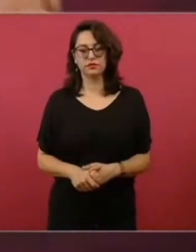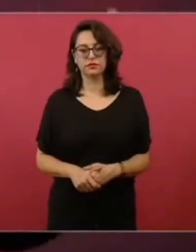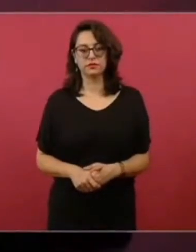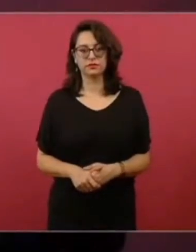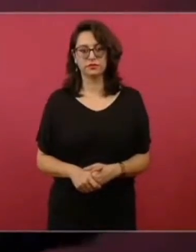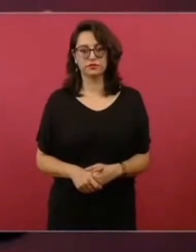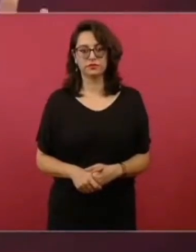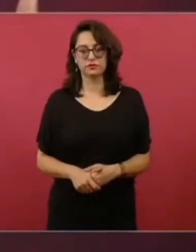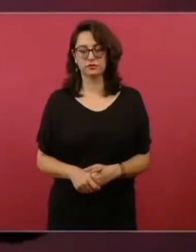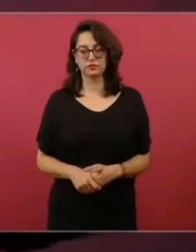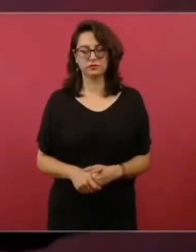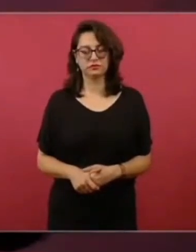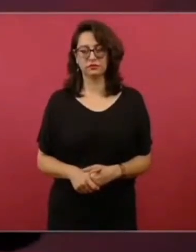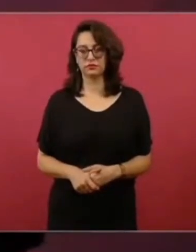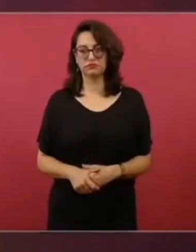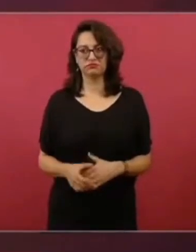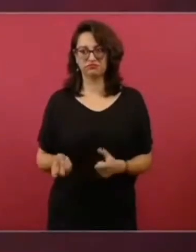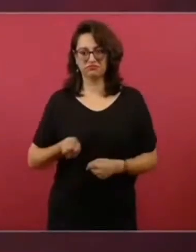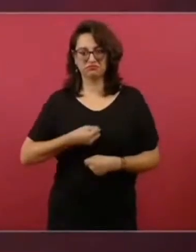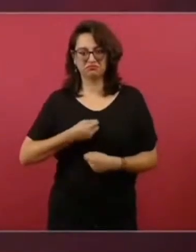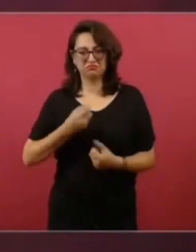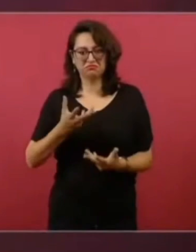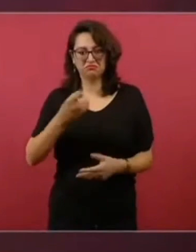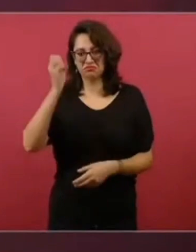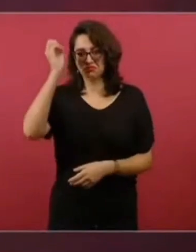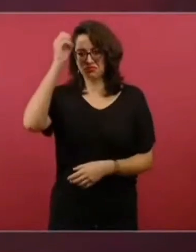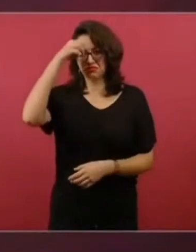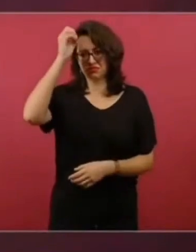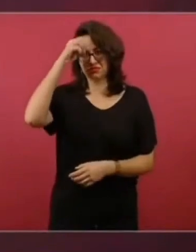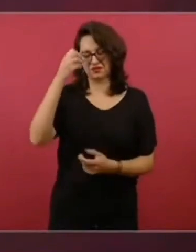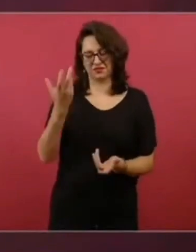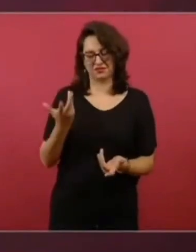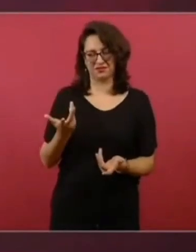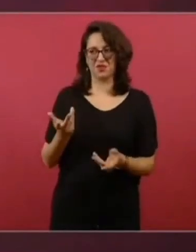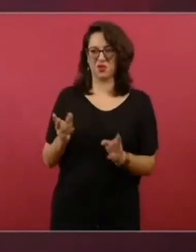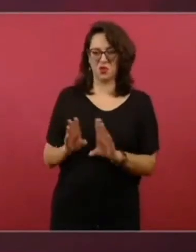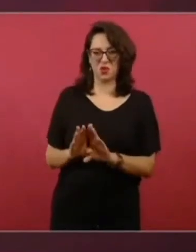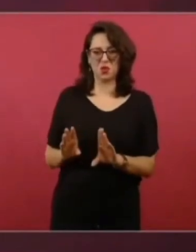Entonces se atreve a hablar de esto.